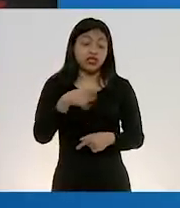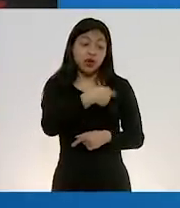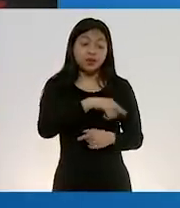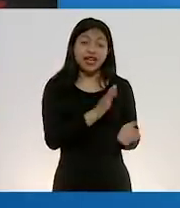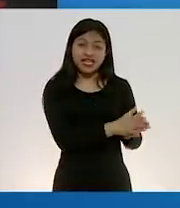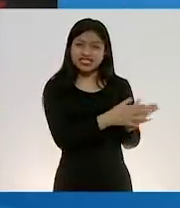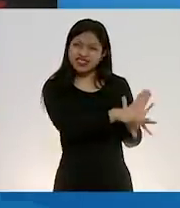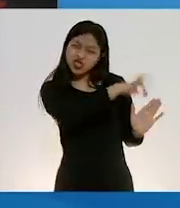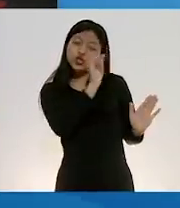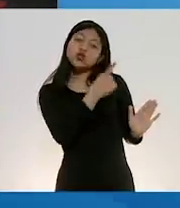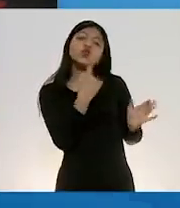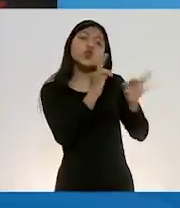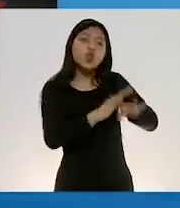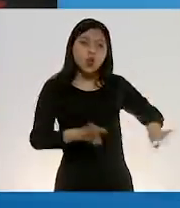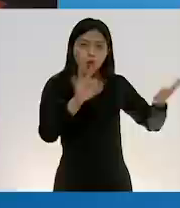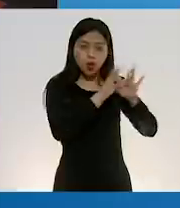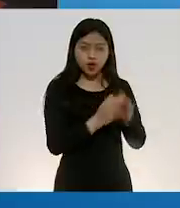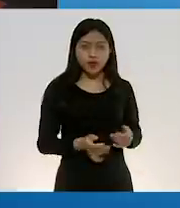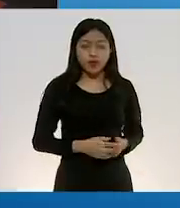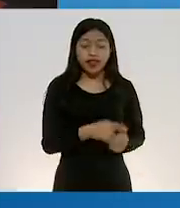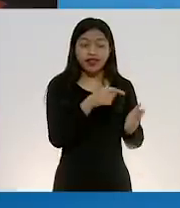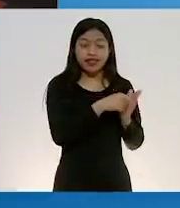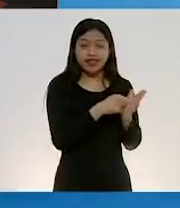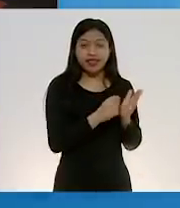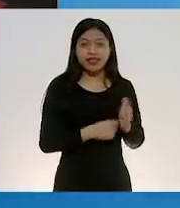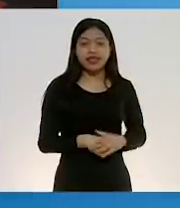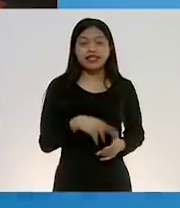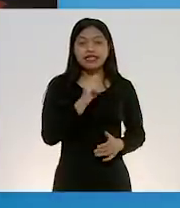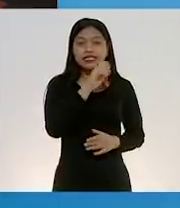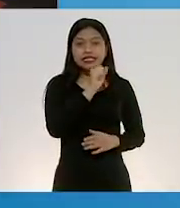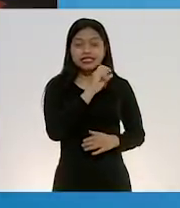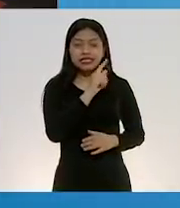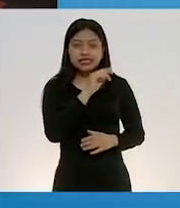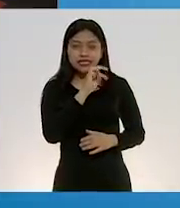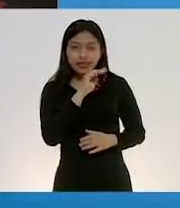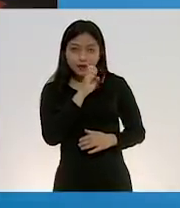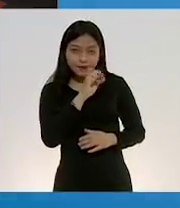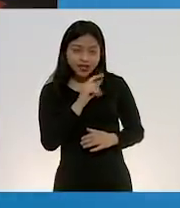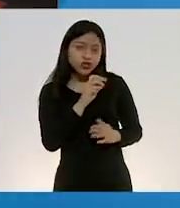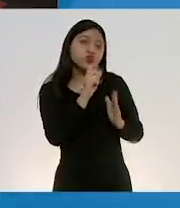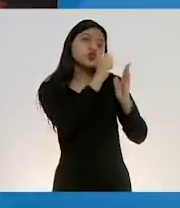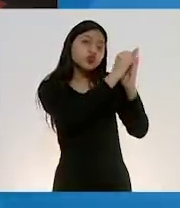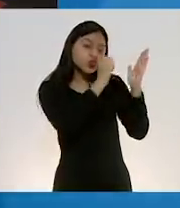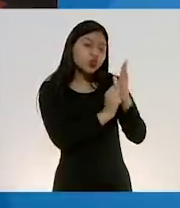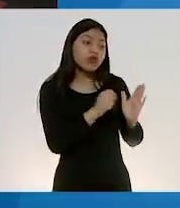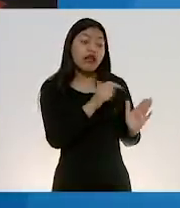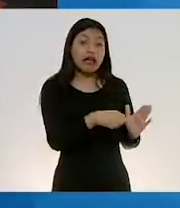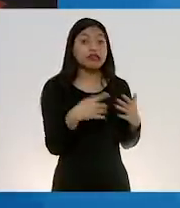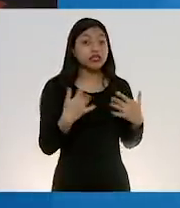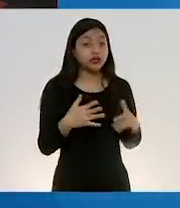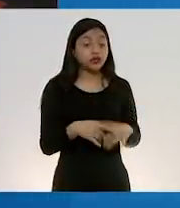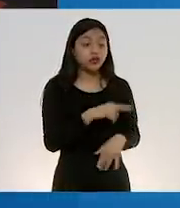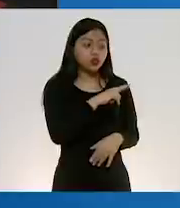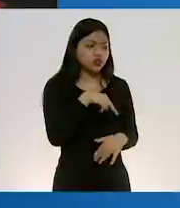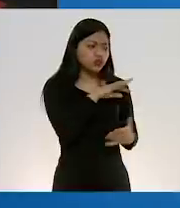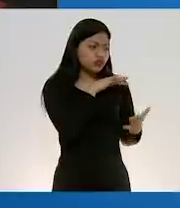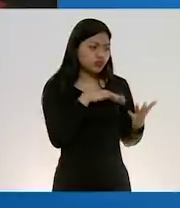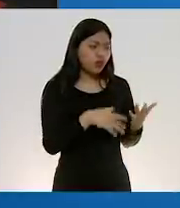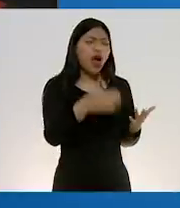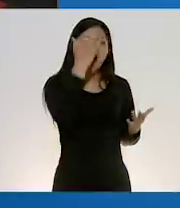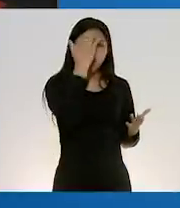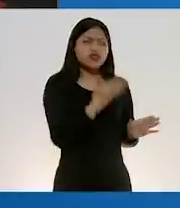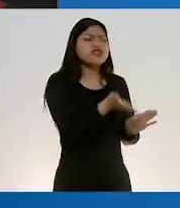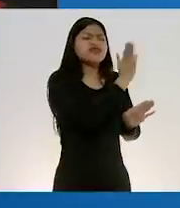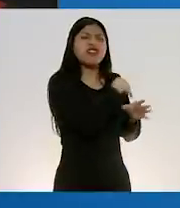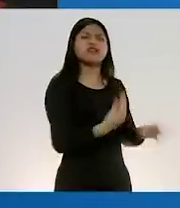se conservan son los testamentos, que son una fuente privilegiada y hasta diría maravillosa para conocer la